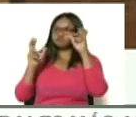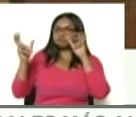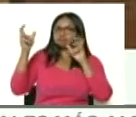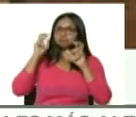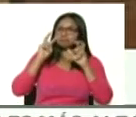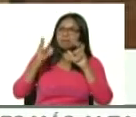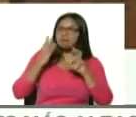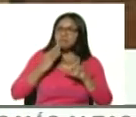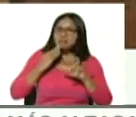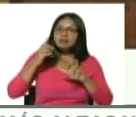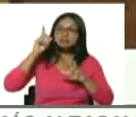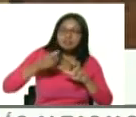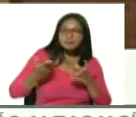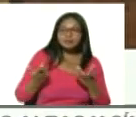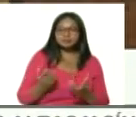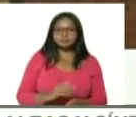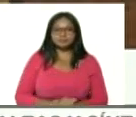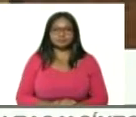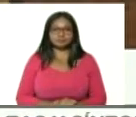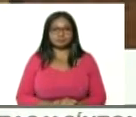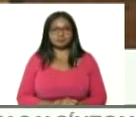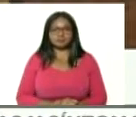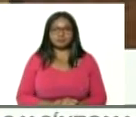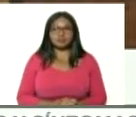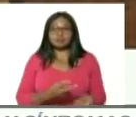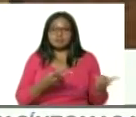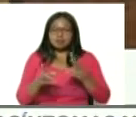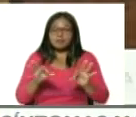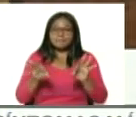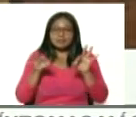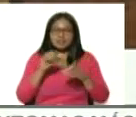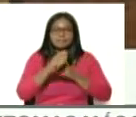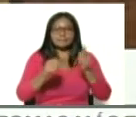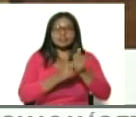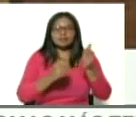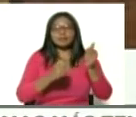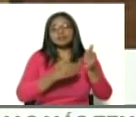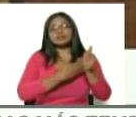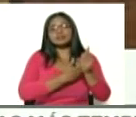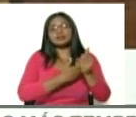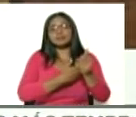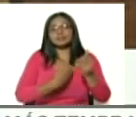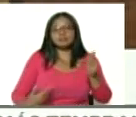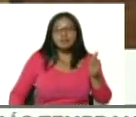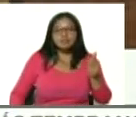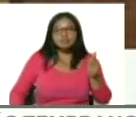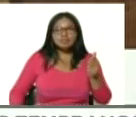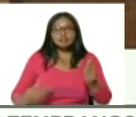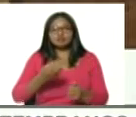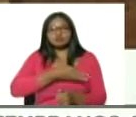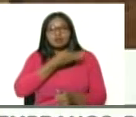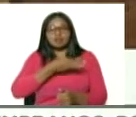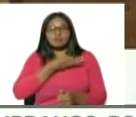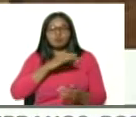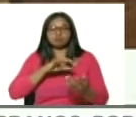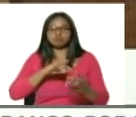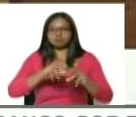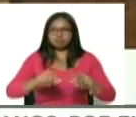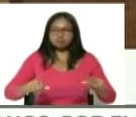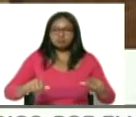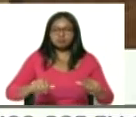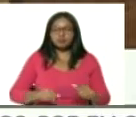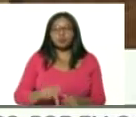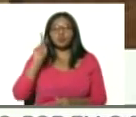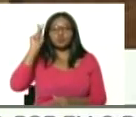experiencia. También he invitado especialmente al vicepresidente del socialismo territorial y social, el